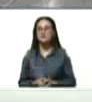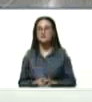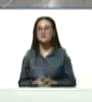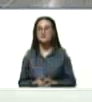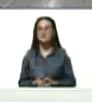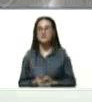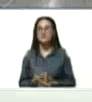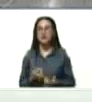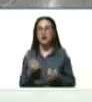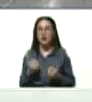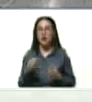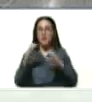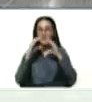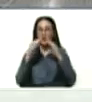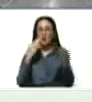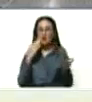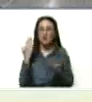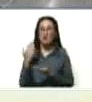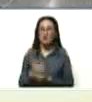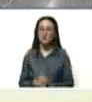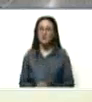¡Adelante, Capitolio!